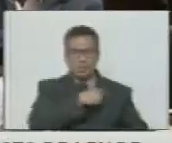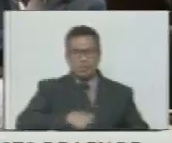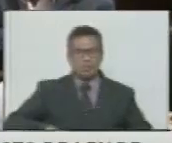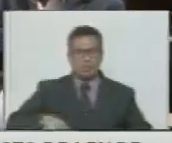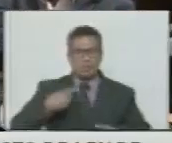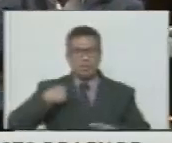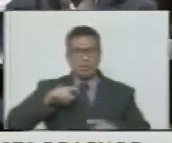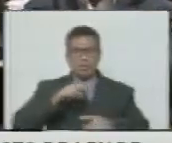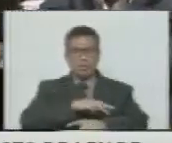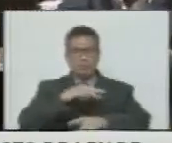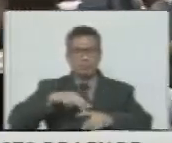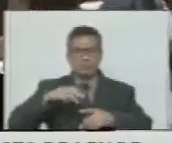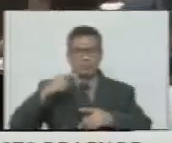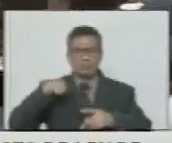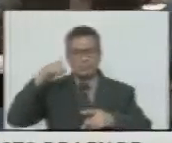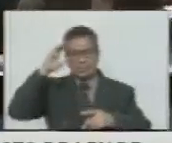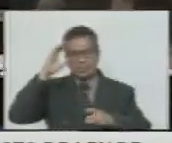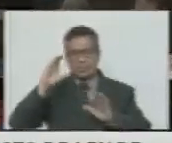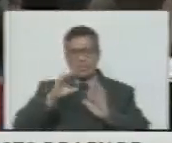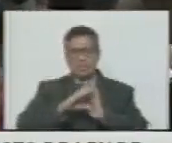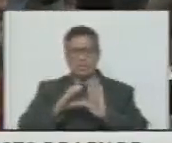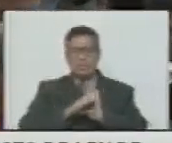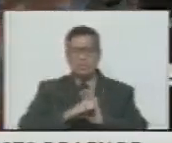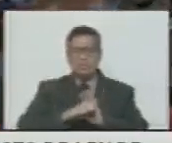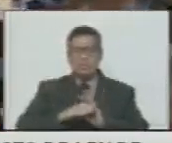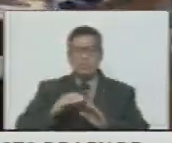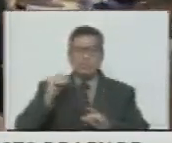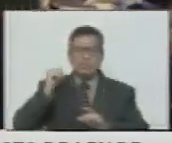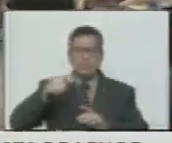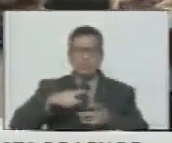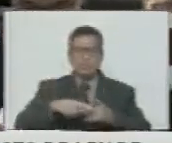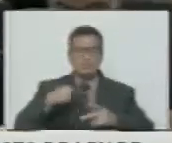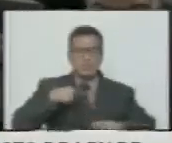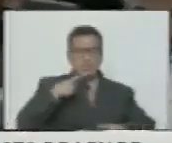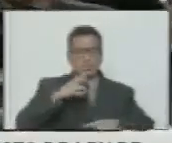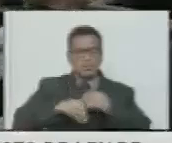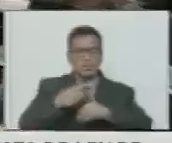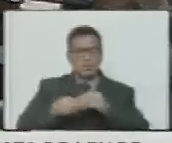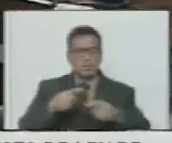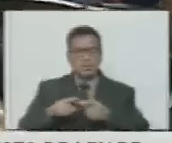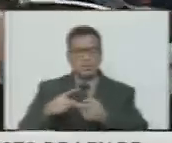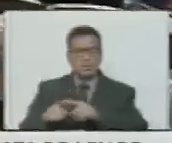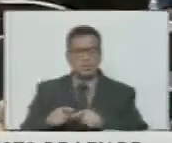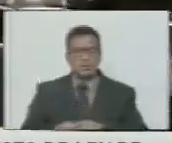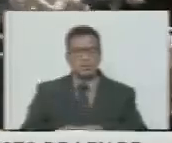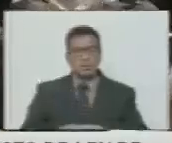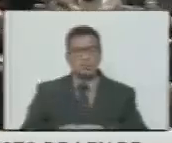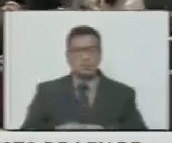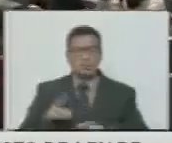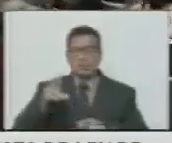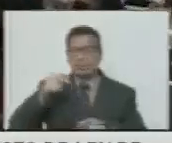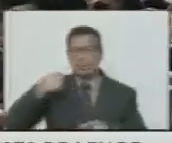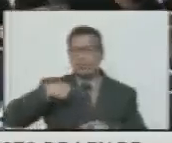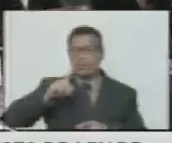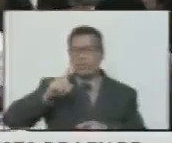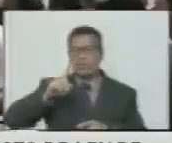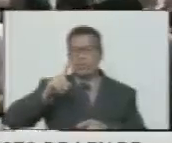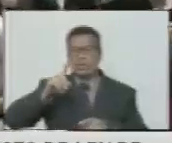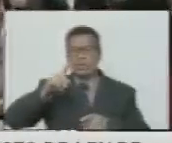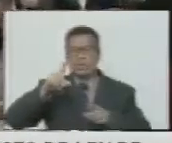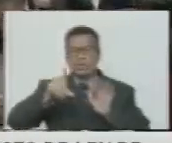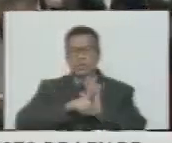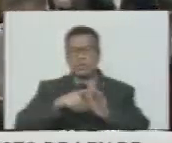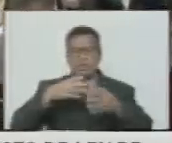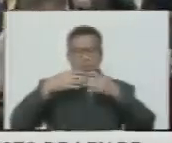Presidente, la reconocida solvencia moral es un concepto indeterminado, en virtud de lo cual podríamos establecer el no tener